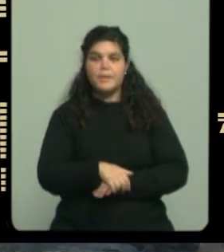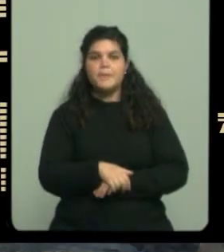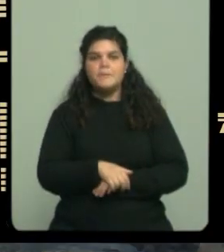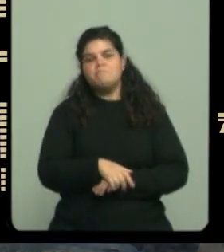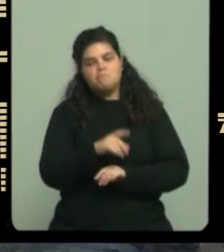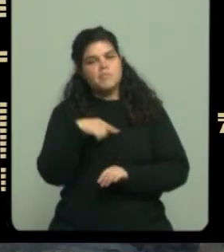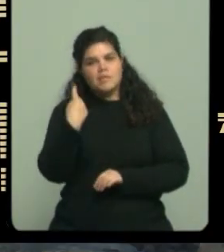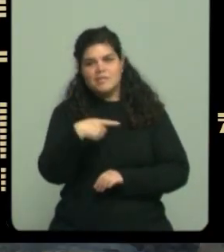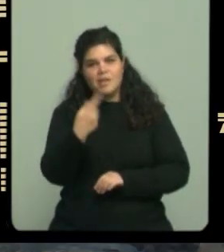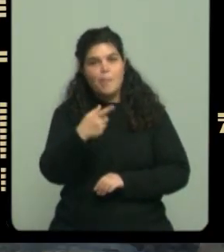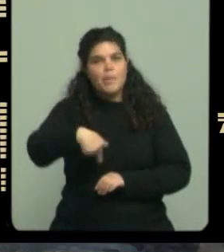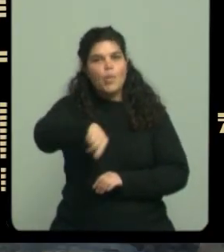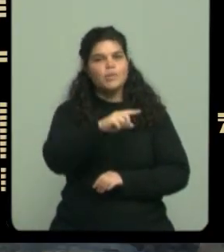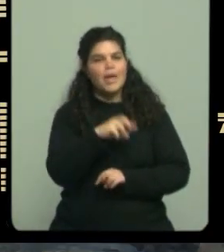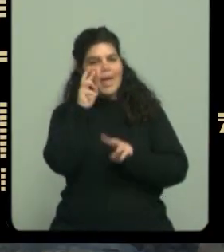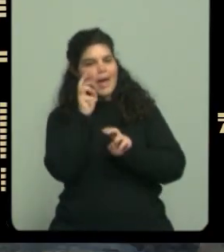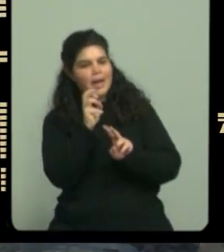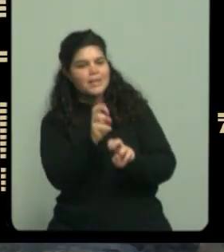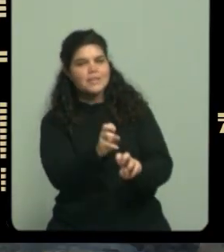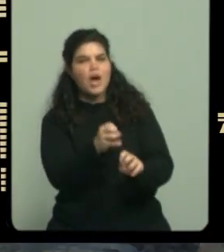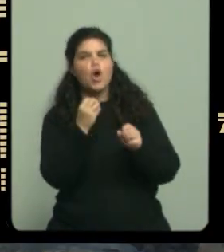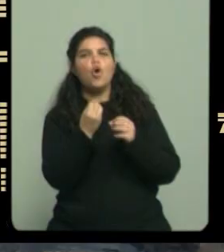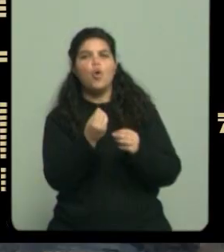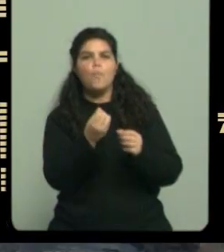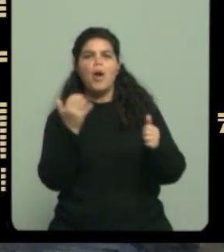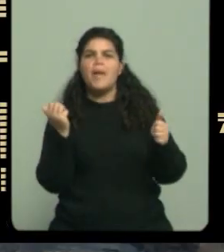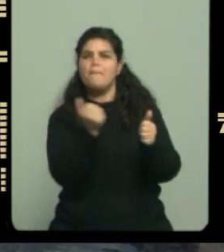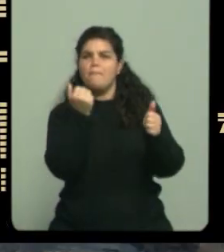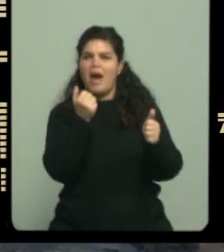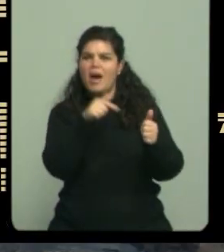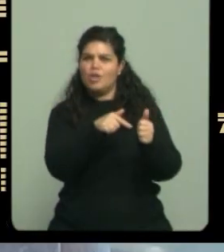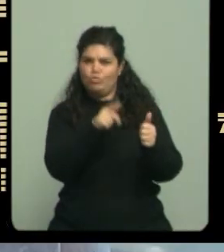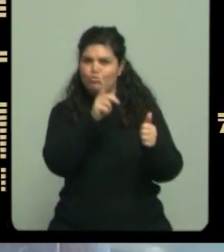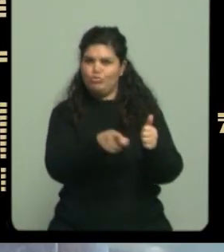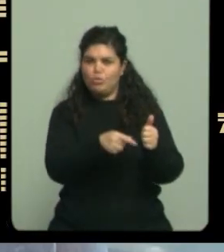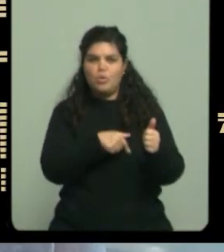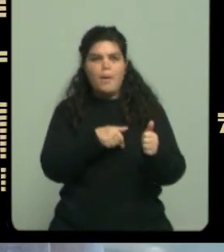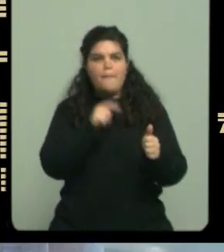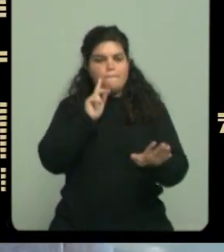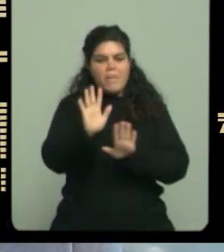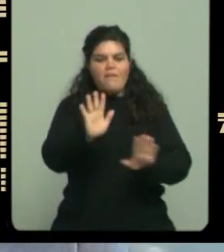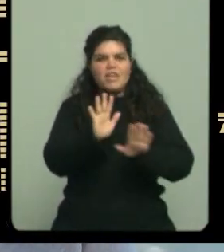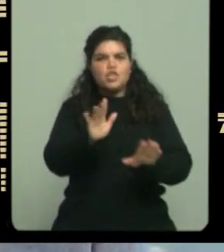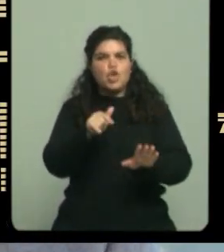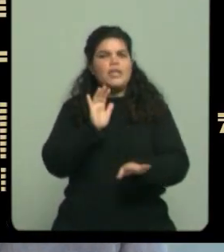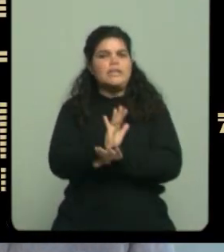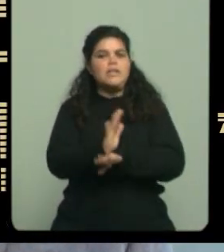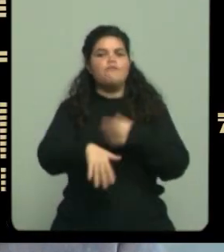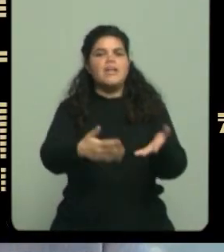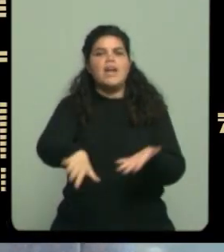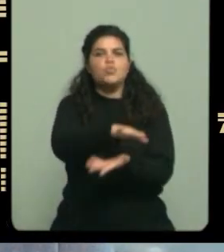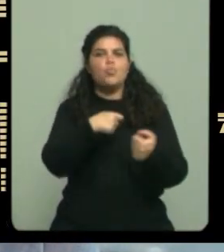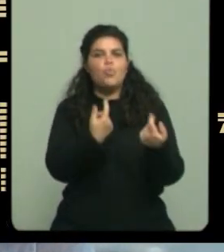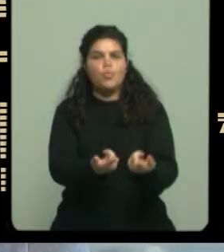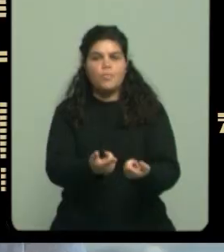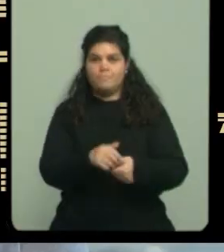que también constantemente lo van evaluando, el impacto que tiene esto de la prevención? Sí, trabajamos mucho la prevención,